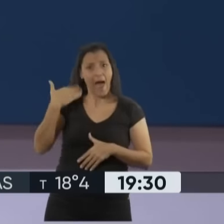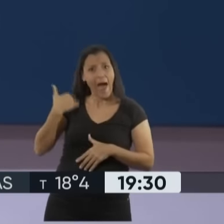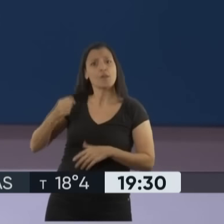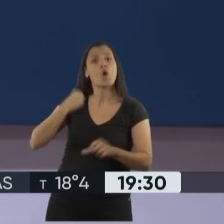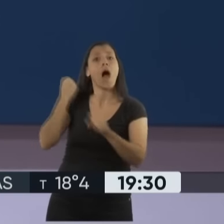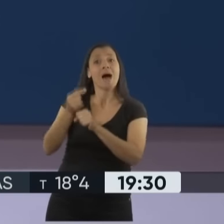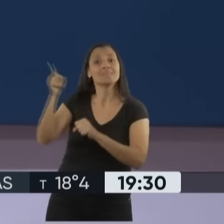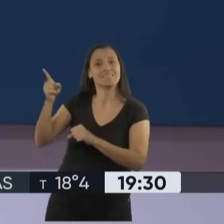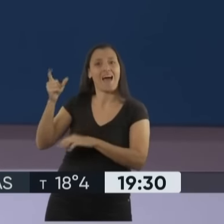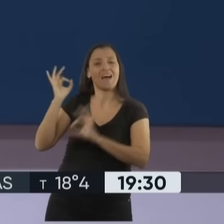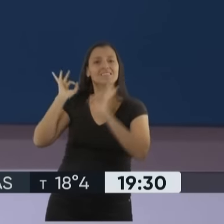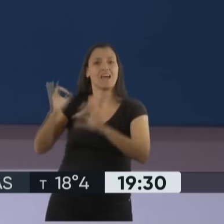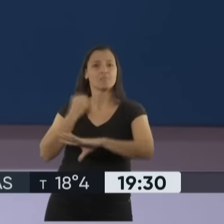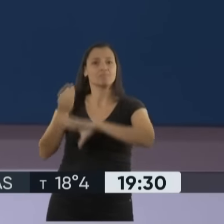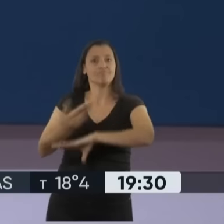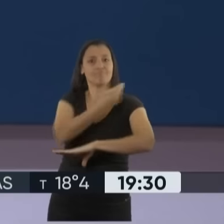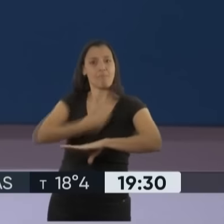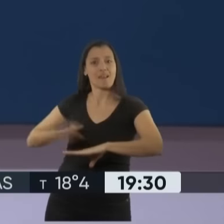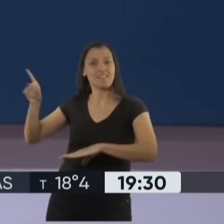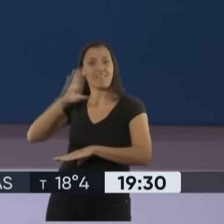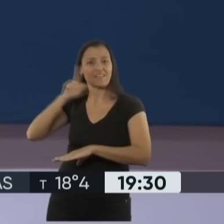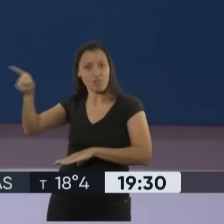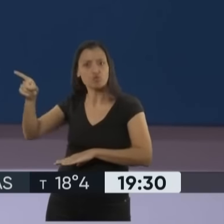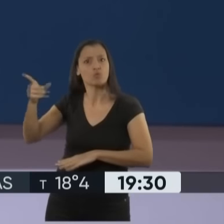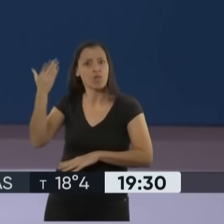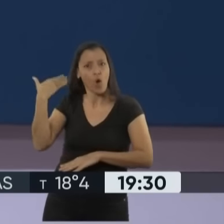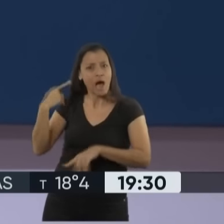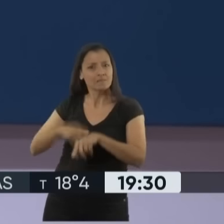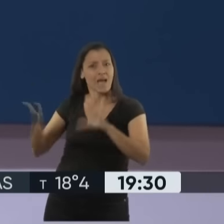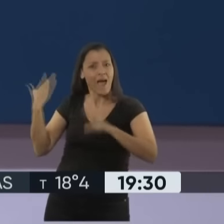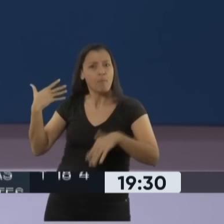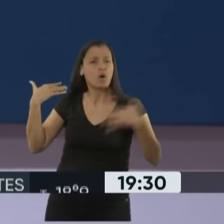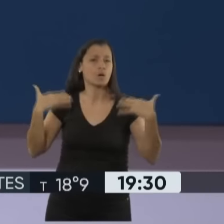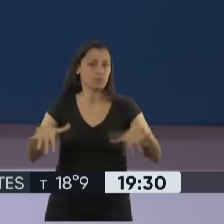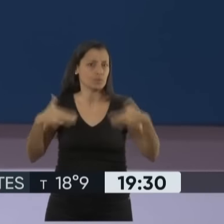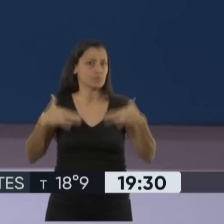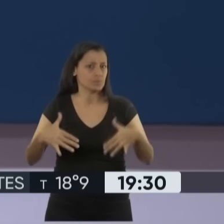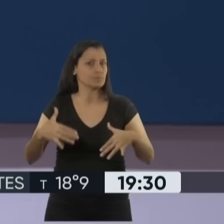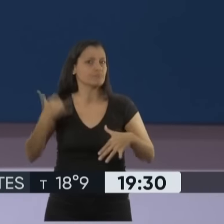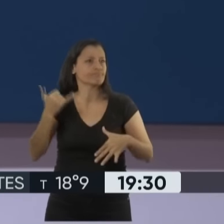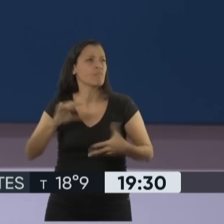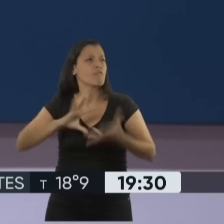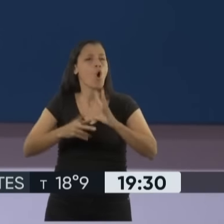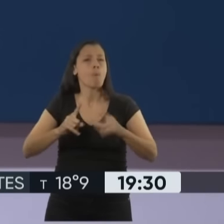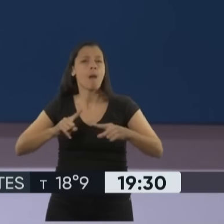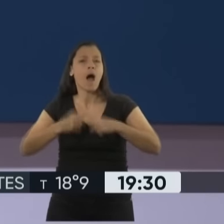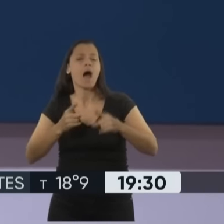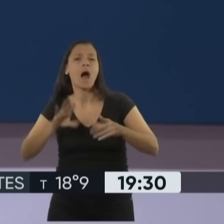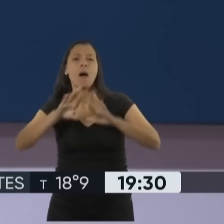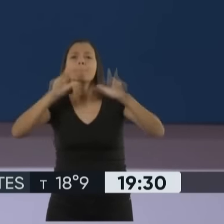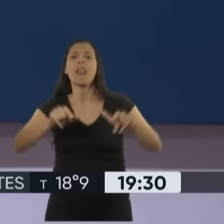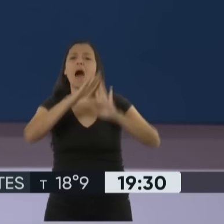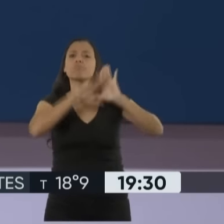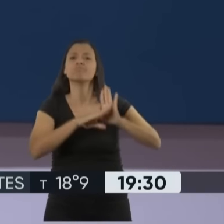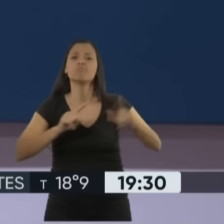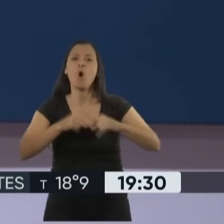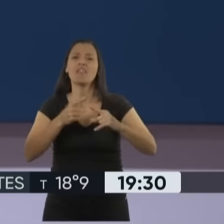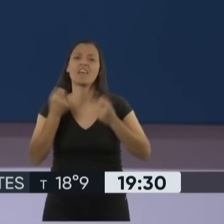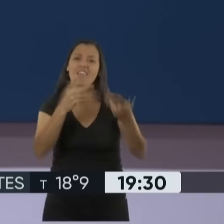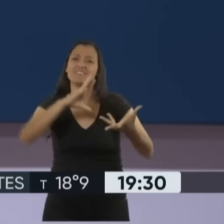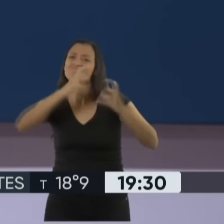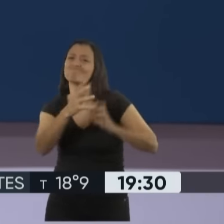llegada al gobierno de los eeuu de américa estuvieron signados por una política inmensamente dañina para